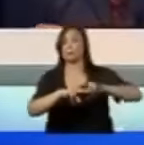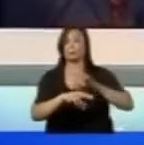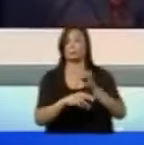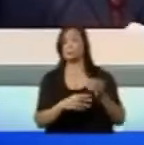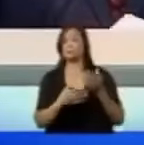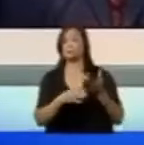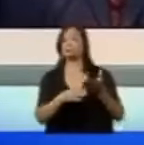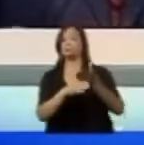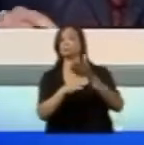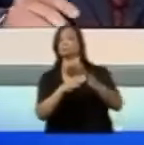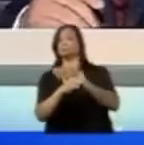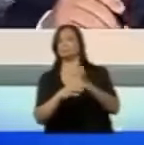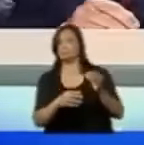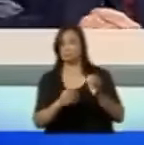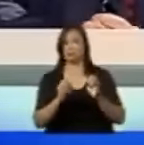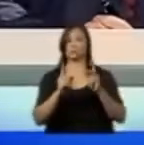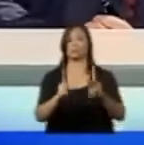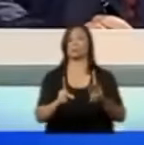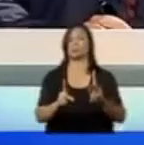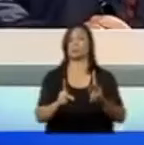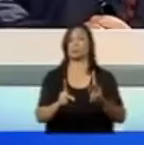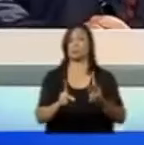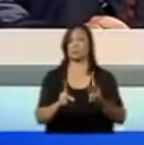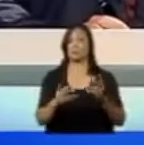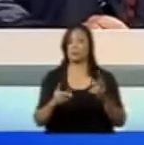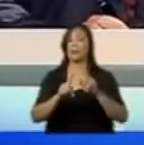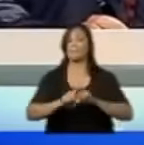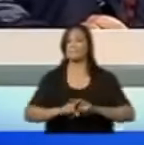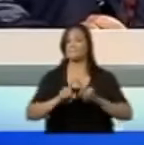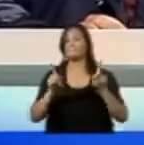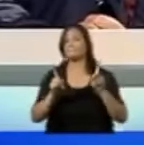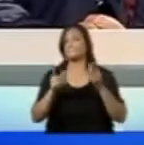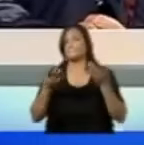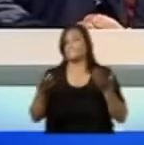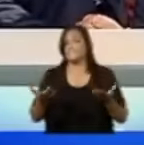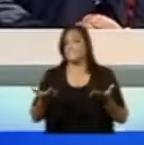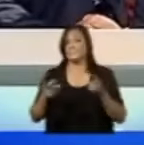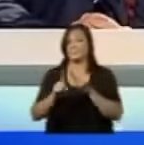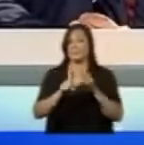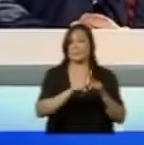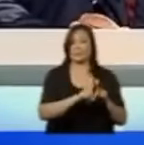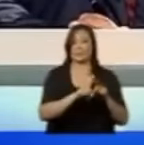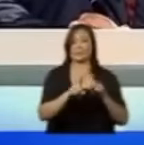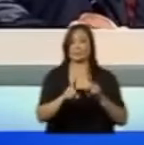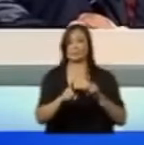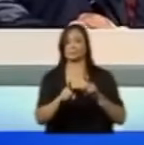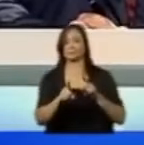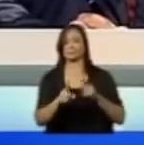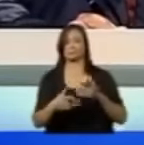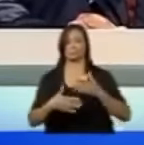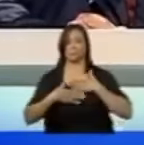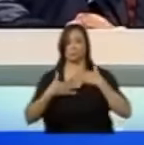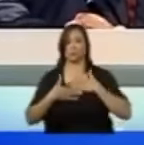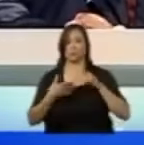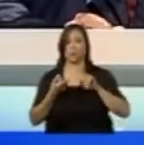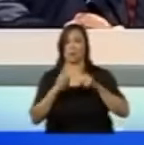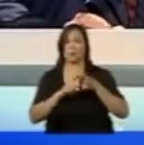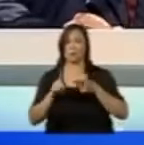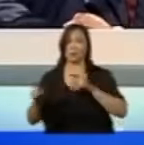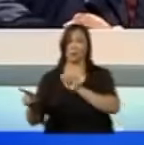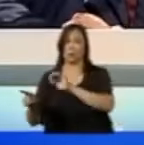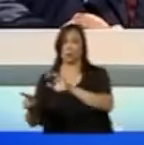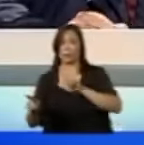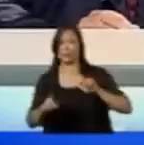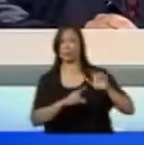estamos creciendo en las oportunidades. Pero fueron también, me alegra que los amigos de la